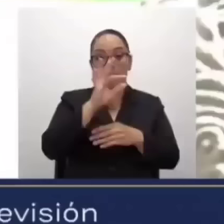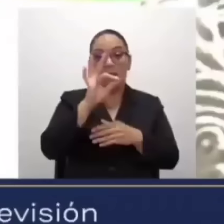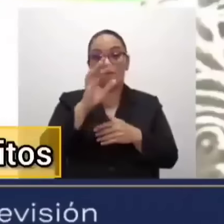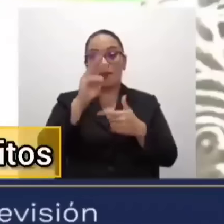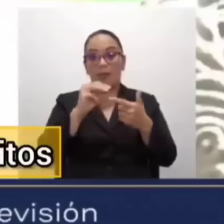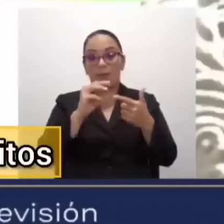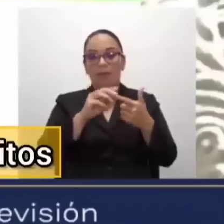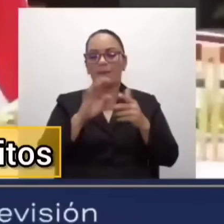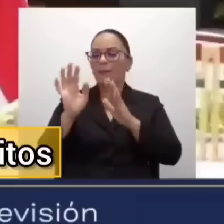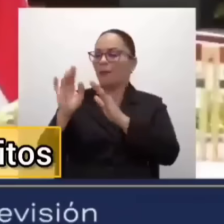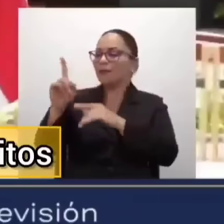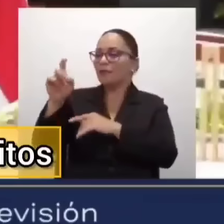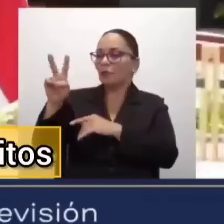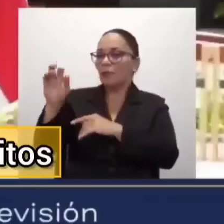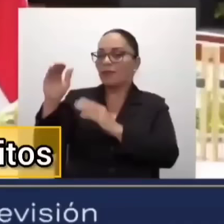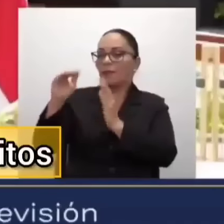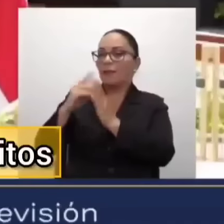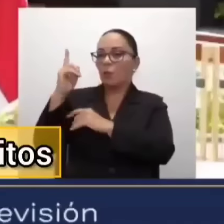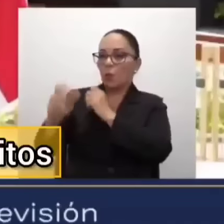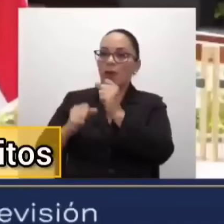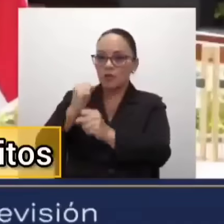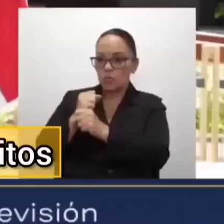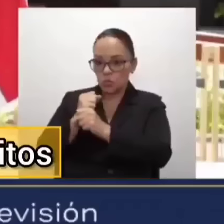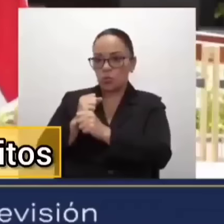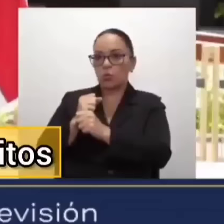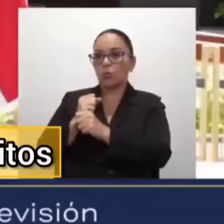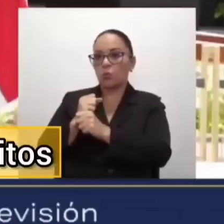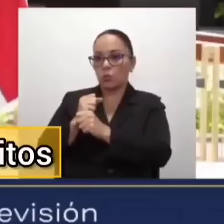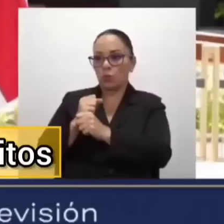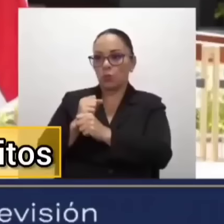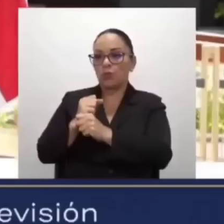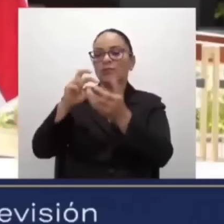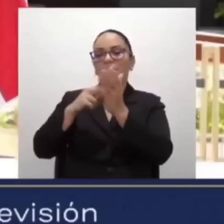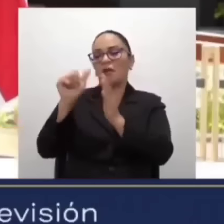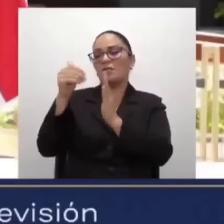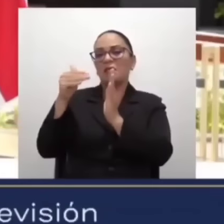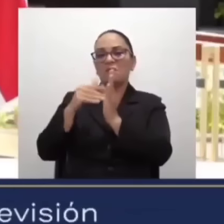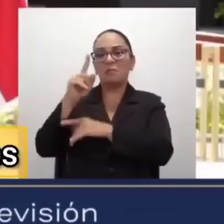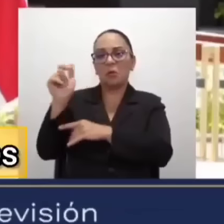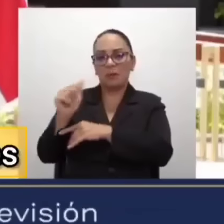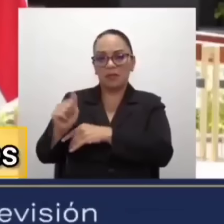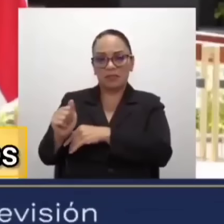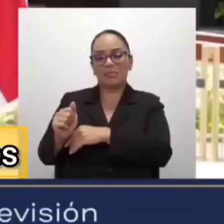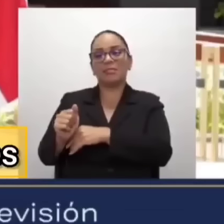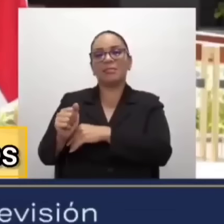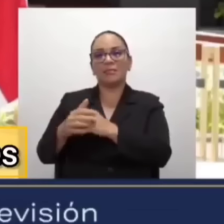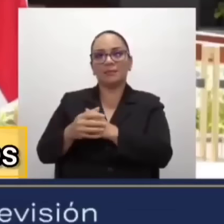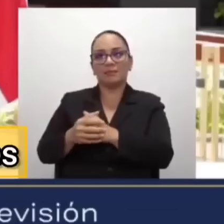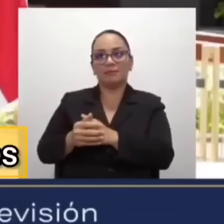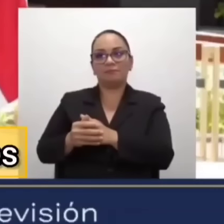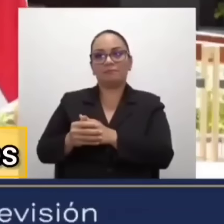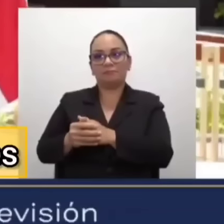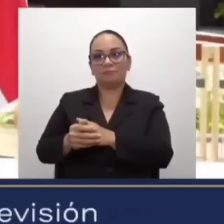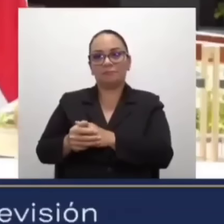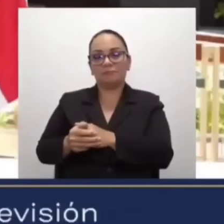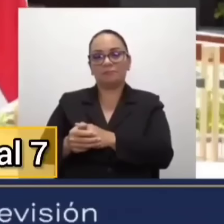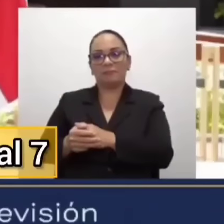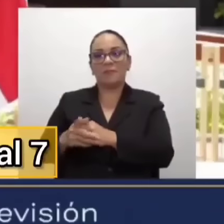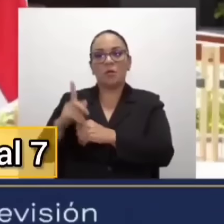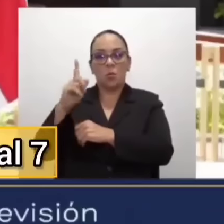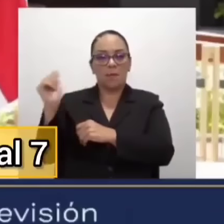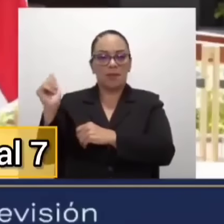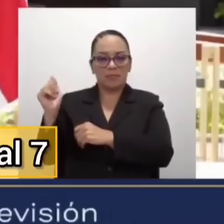mil colones al año. Montos son anuales. 10 mil pesitos, porque eso se suena chiquitico, al mes, que